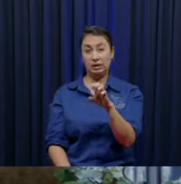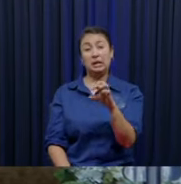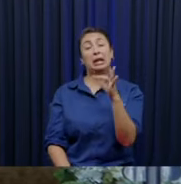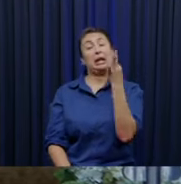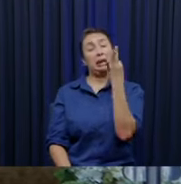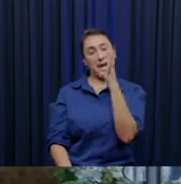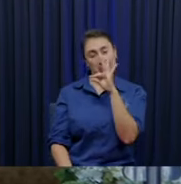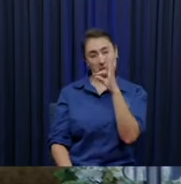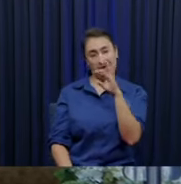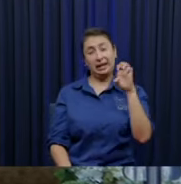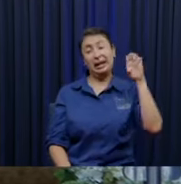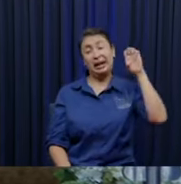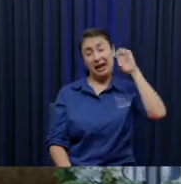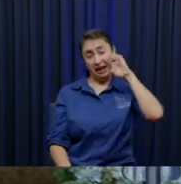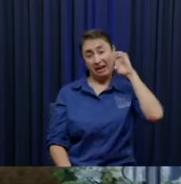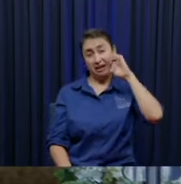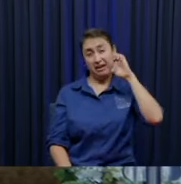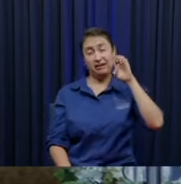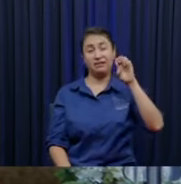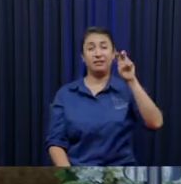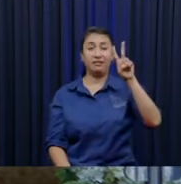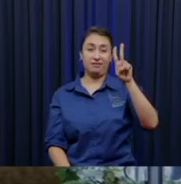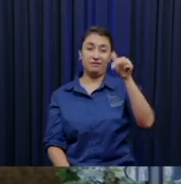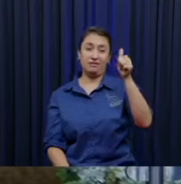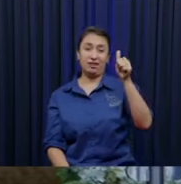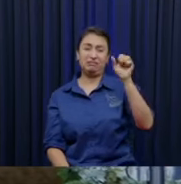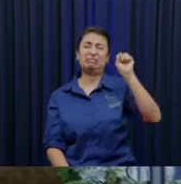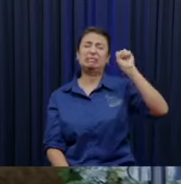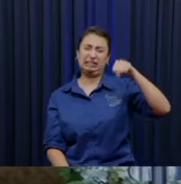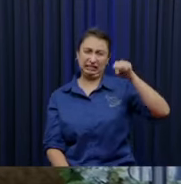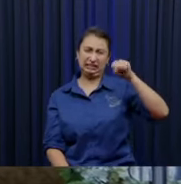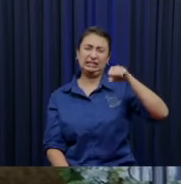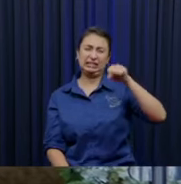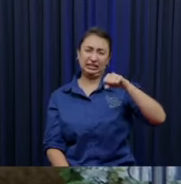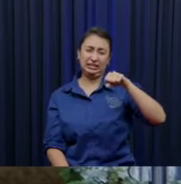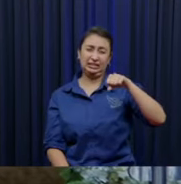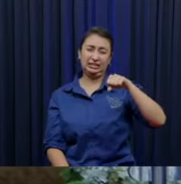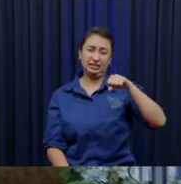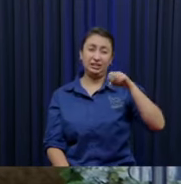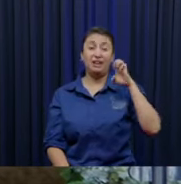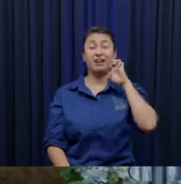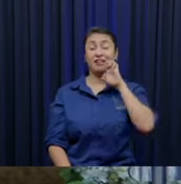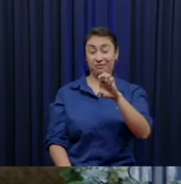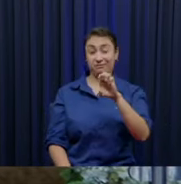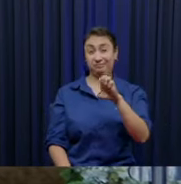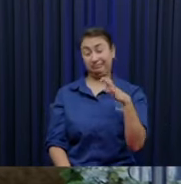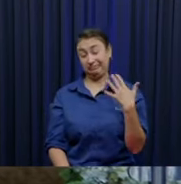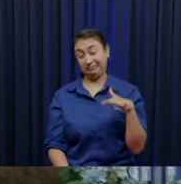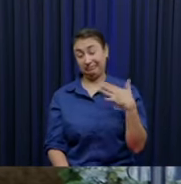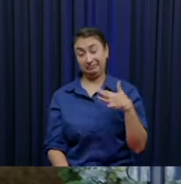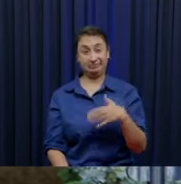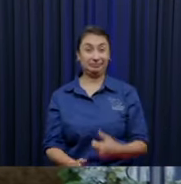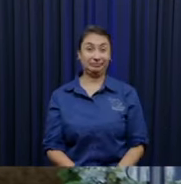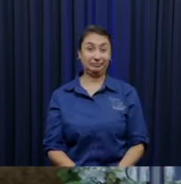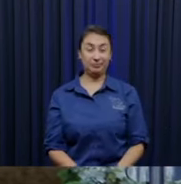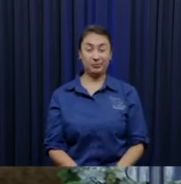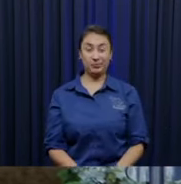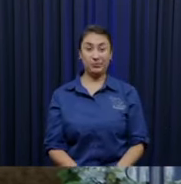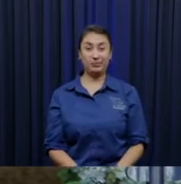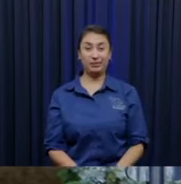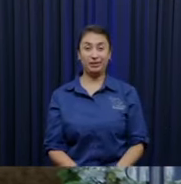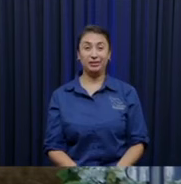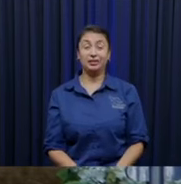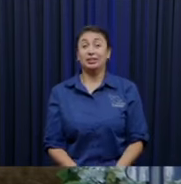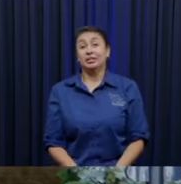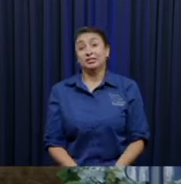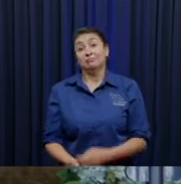Tranquilas, tranquilas. Take it easy. Este no es un mensaje machista ni de ninguna de esas.